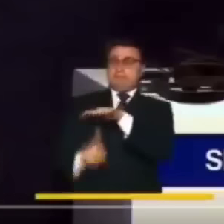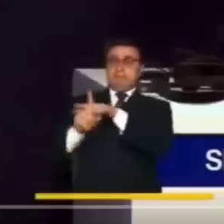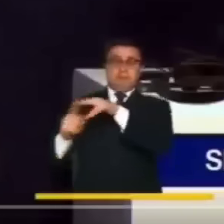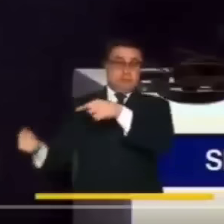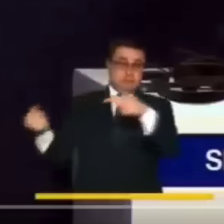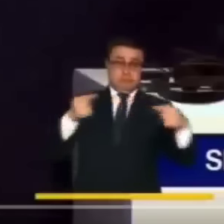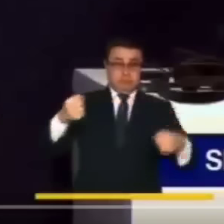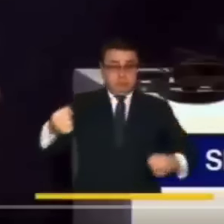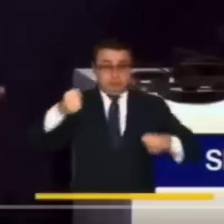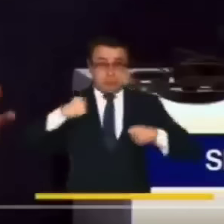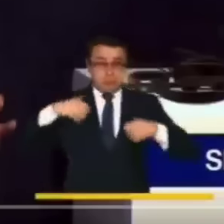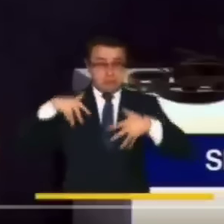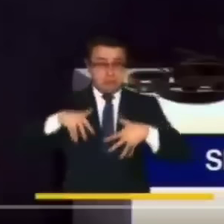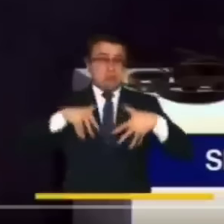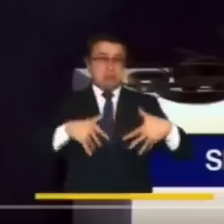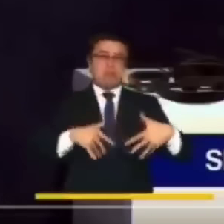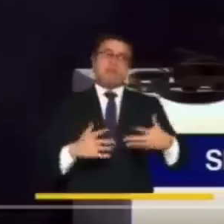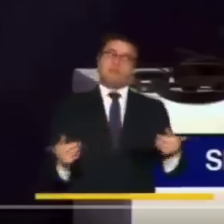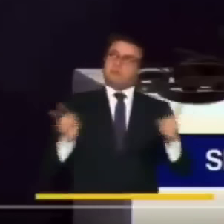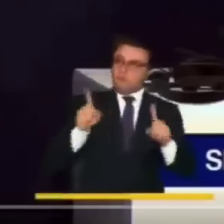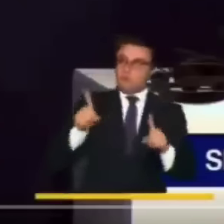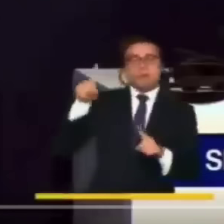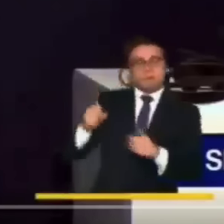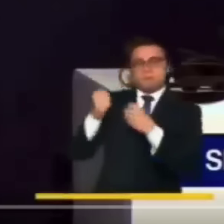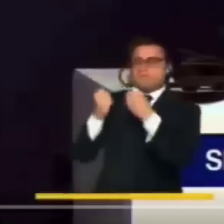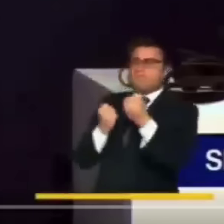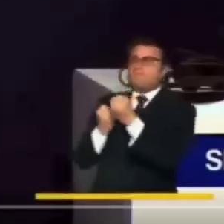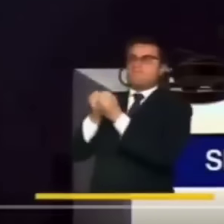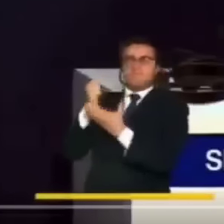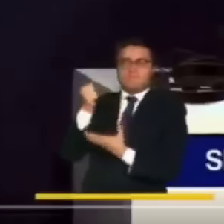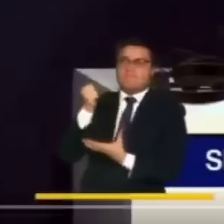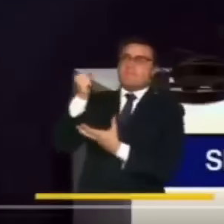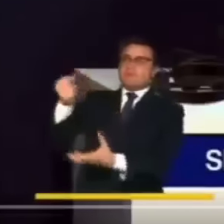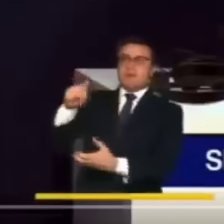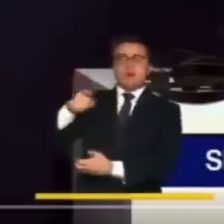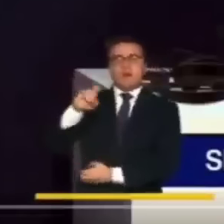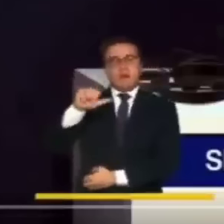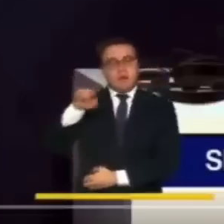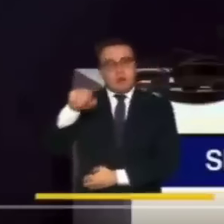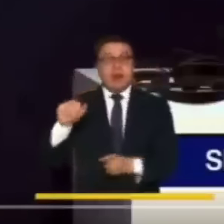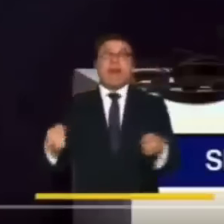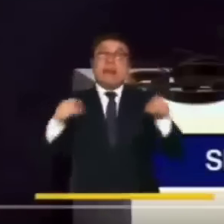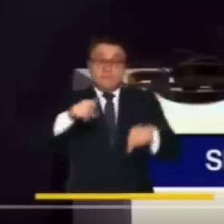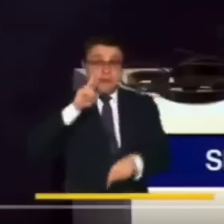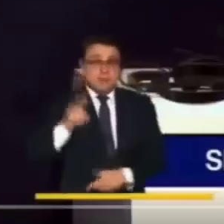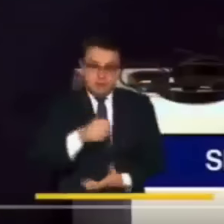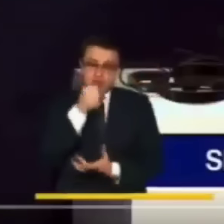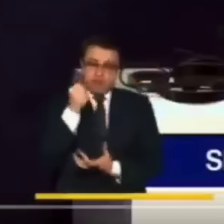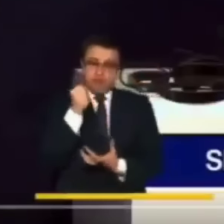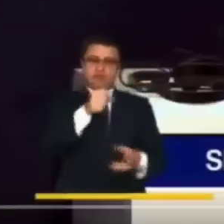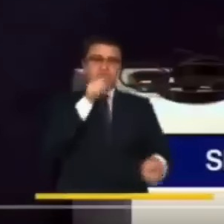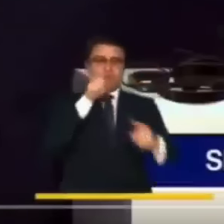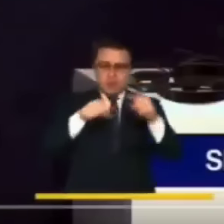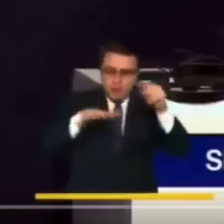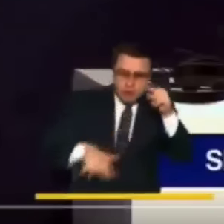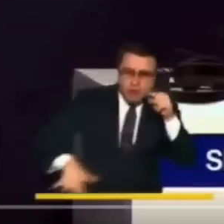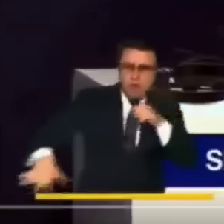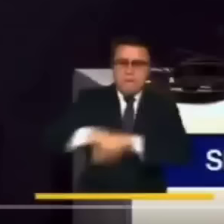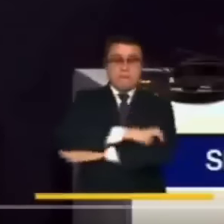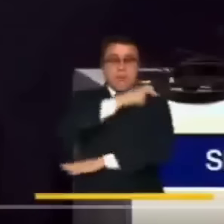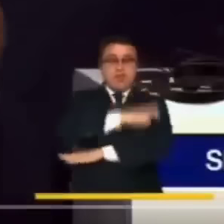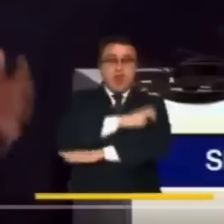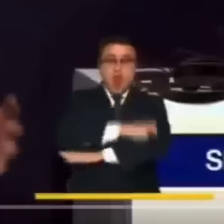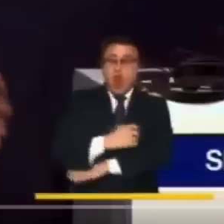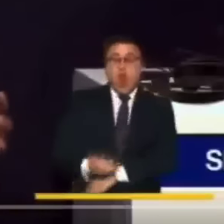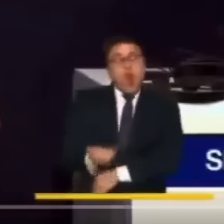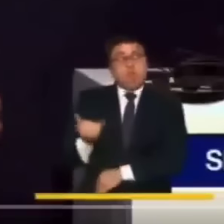conflicto militar, hay que compensar a Guyana y a Venezuela para que ese petróleo que está debajo de la selva amazónica en